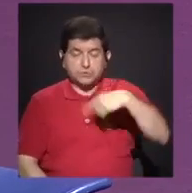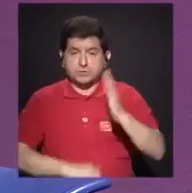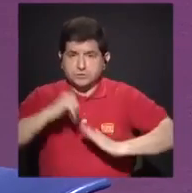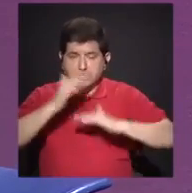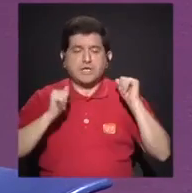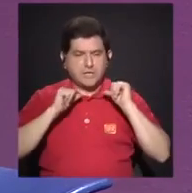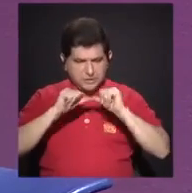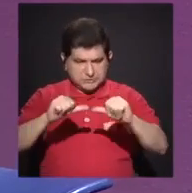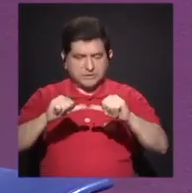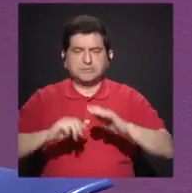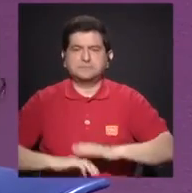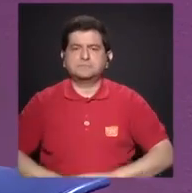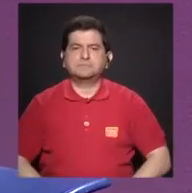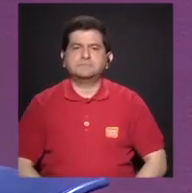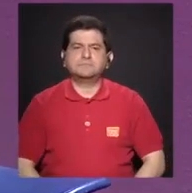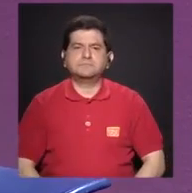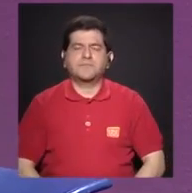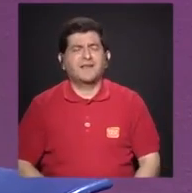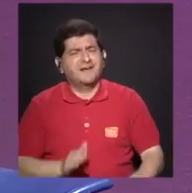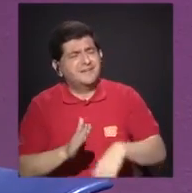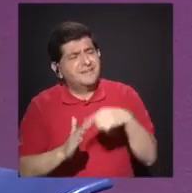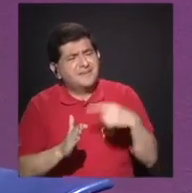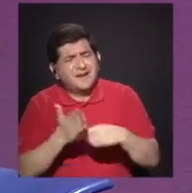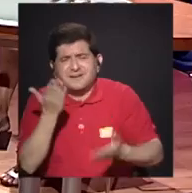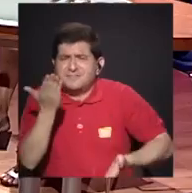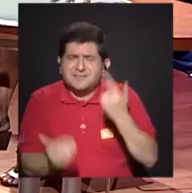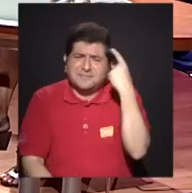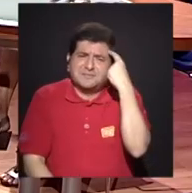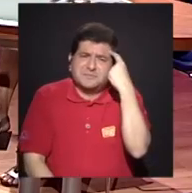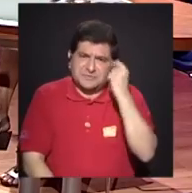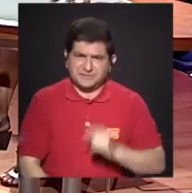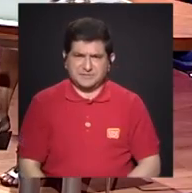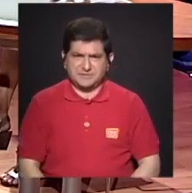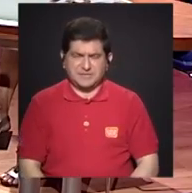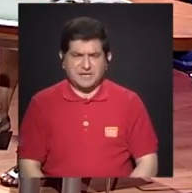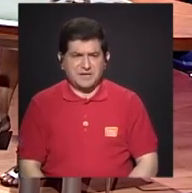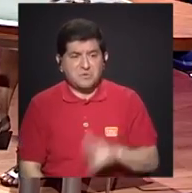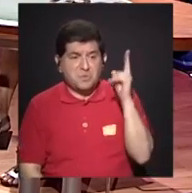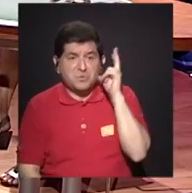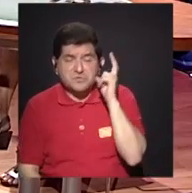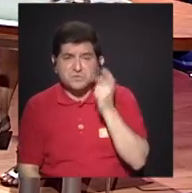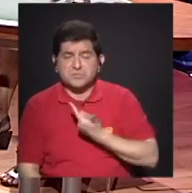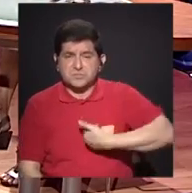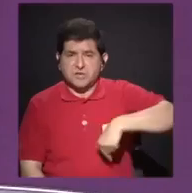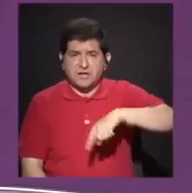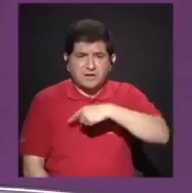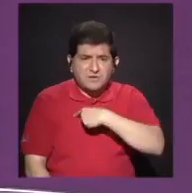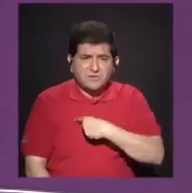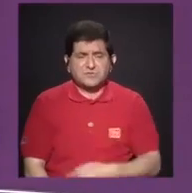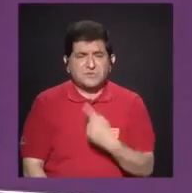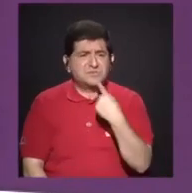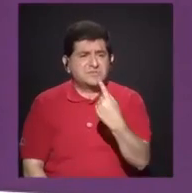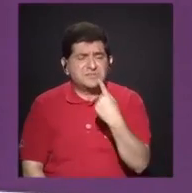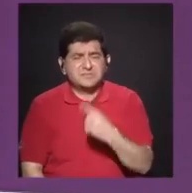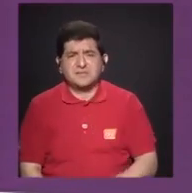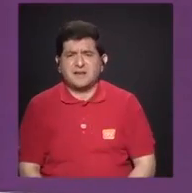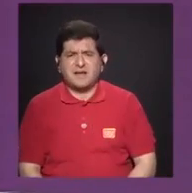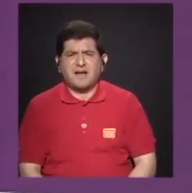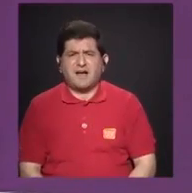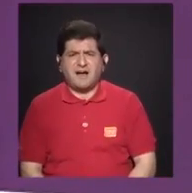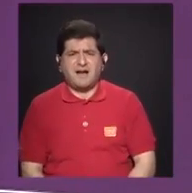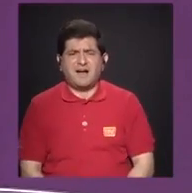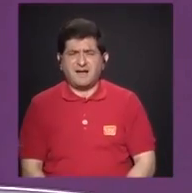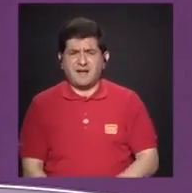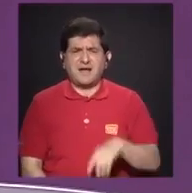y continuaremos. Y a veces podría ser que pensemos, o hemos escuchado, es que eso es muy radical, ¿verdad? Sí. Y usted,